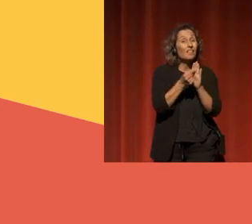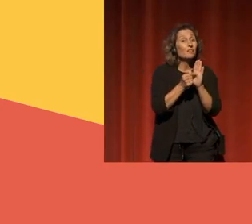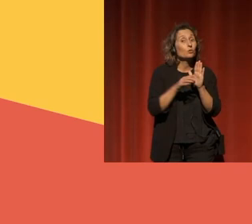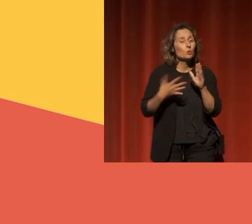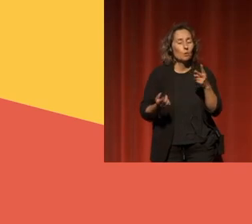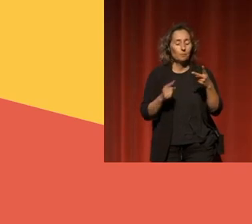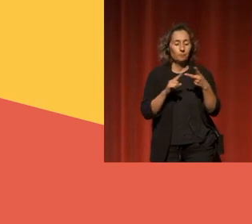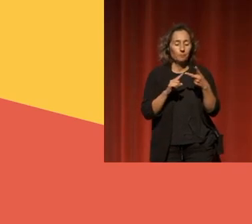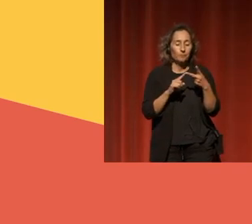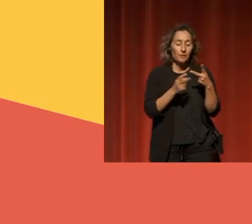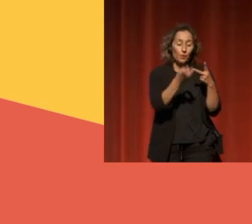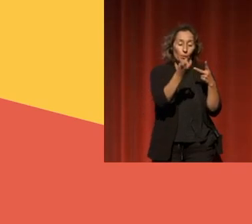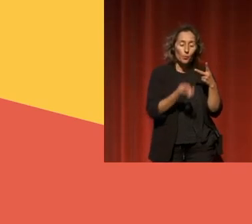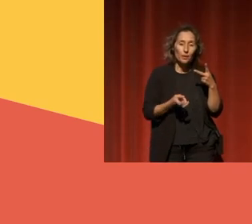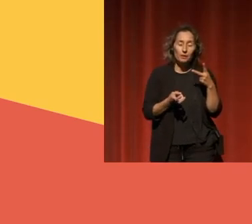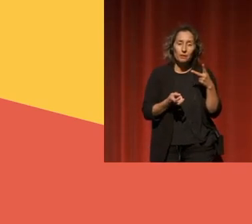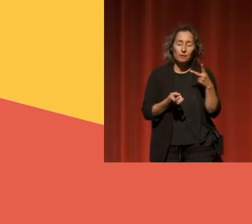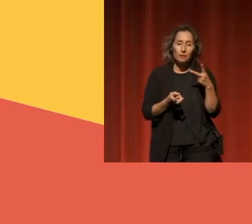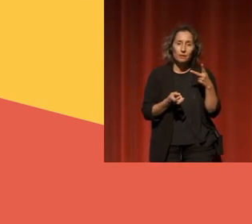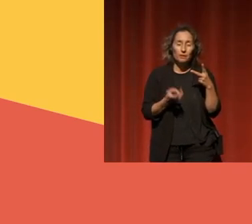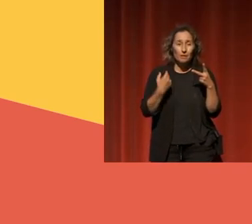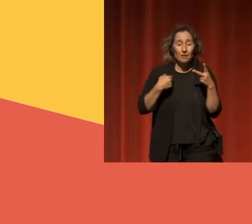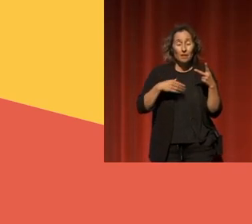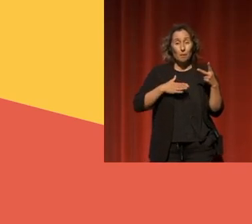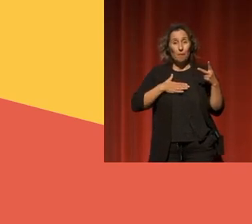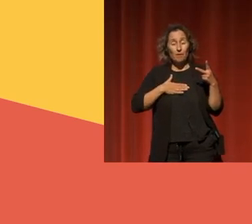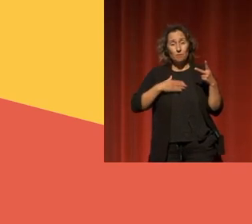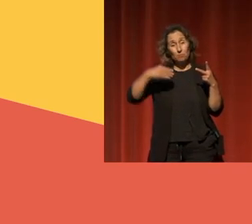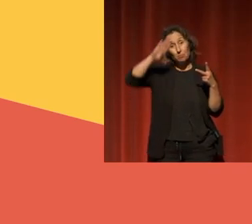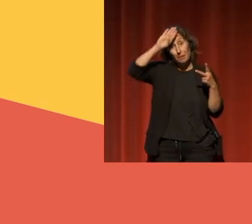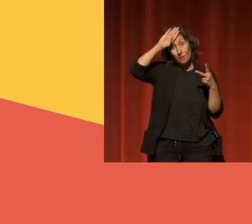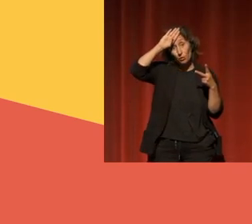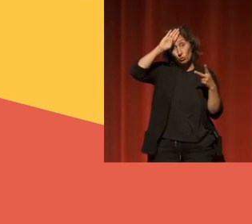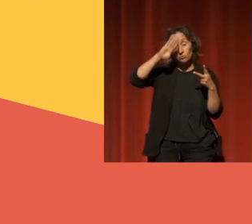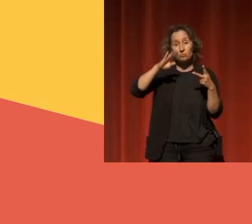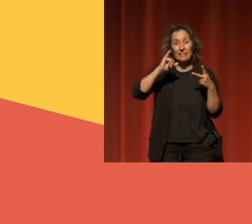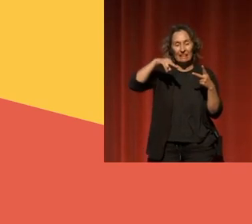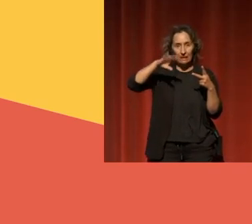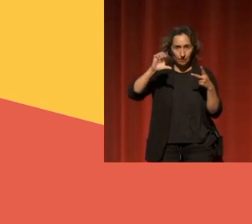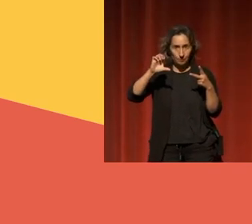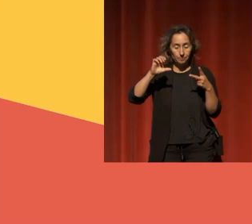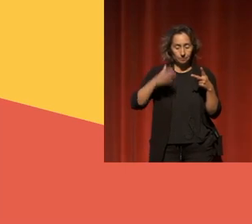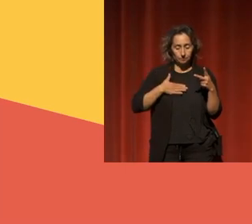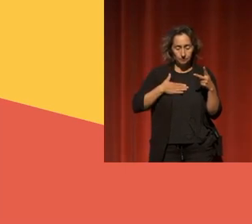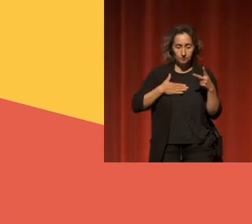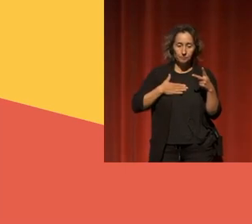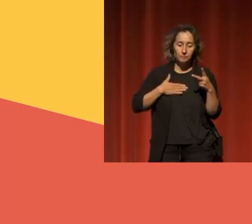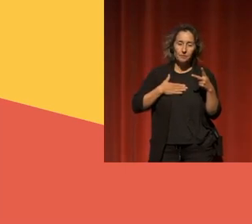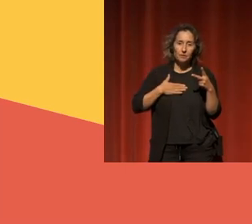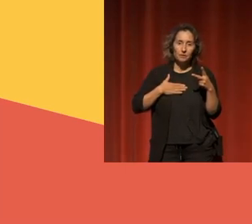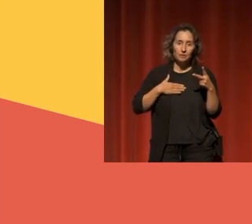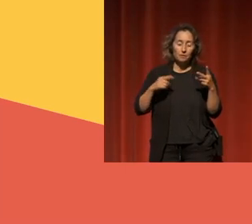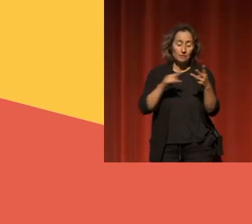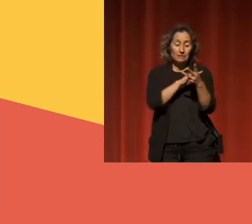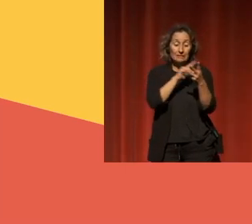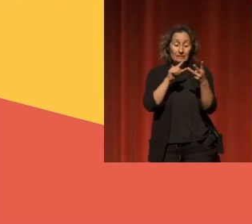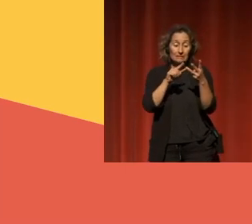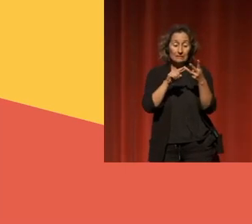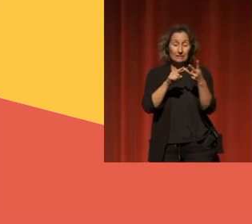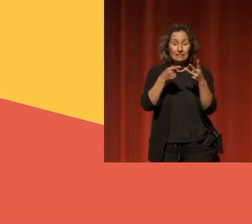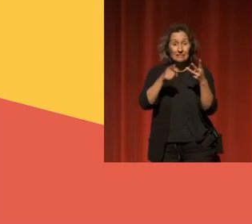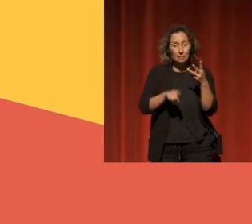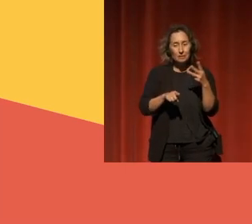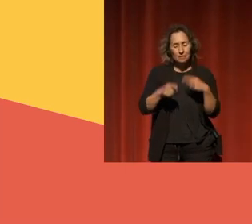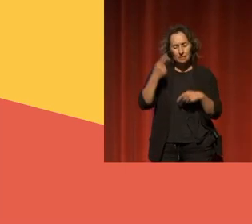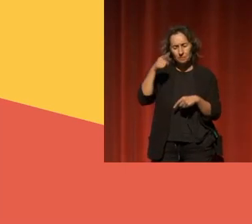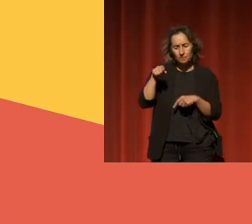población procedentes del del padrón municipal que recoge el INE y también hemos empleado para delimitar que Cuáles son las